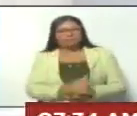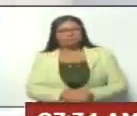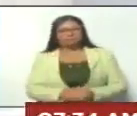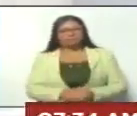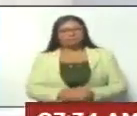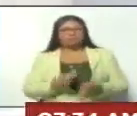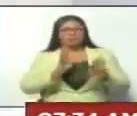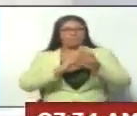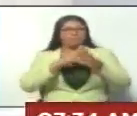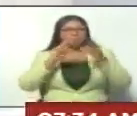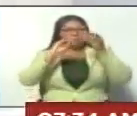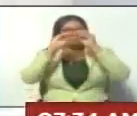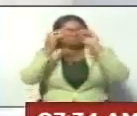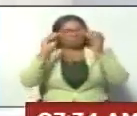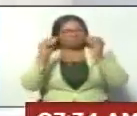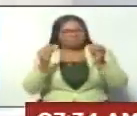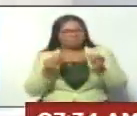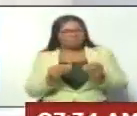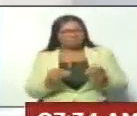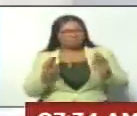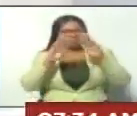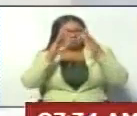es una escultura que representa